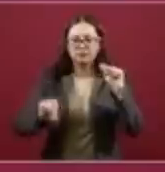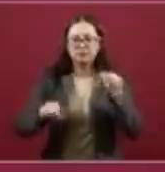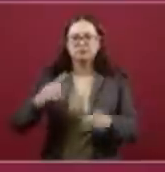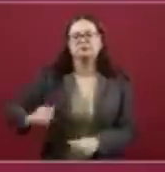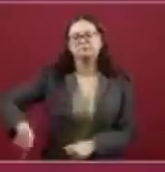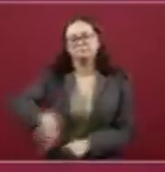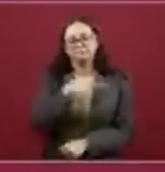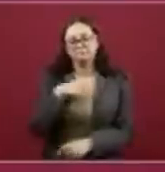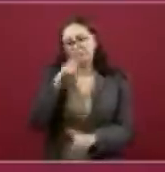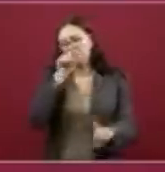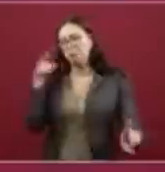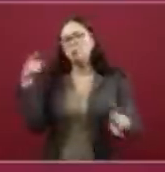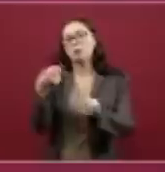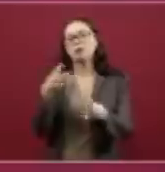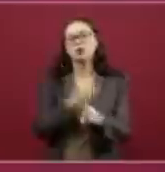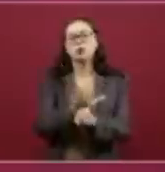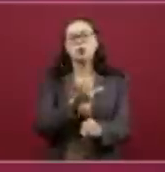que